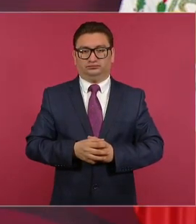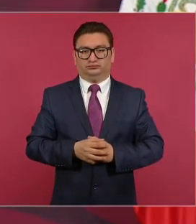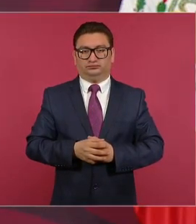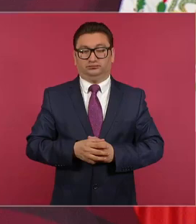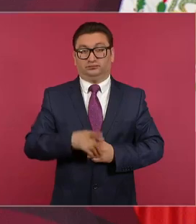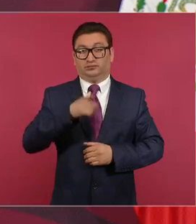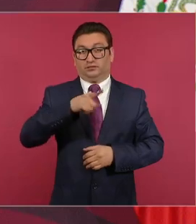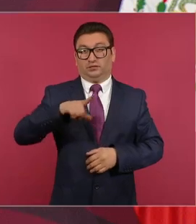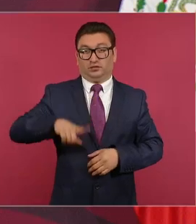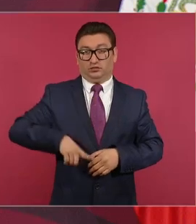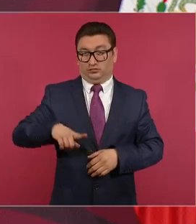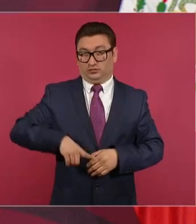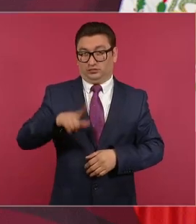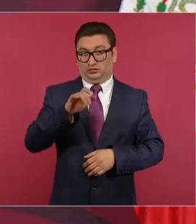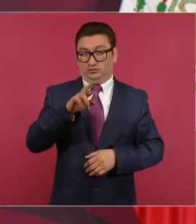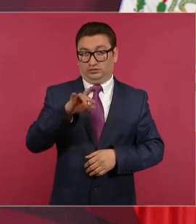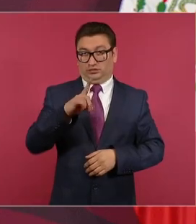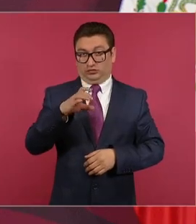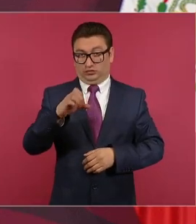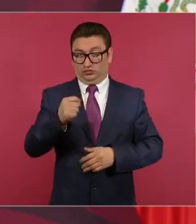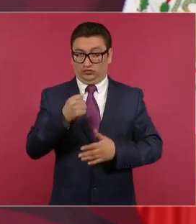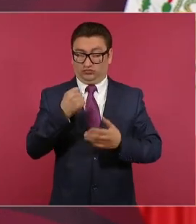al gobierno de Lerdo por la fuerza.